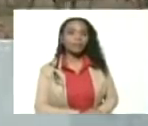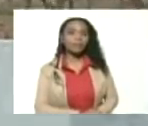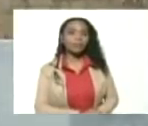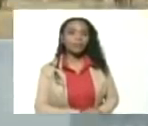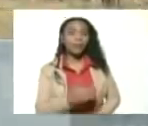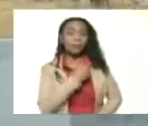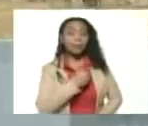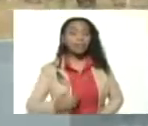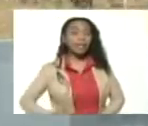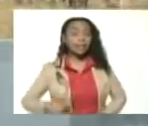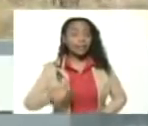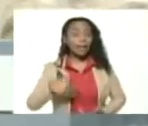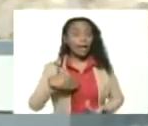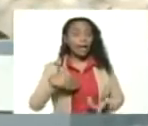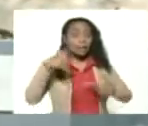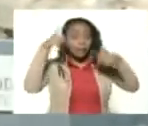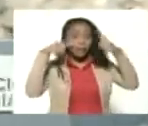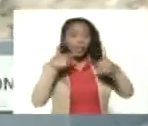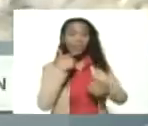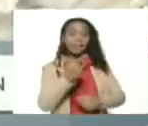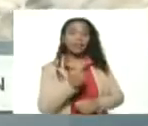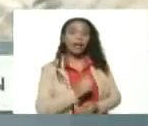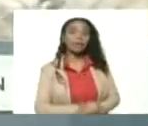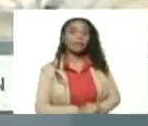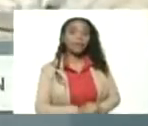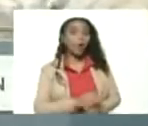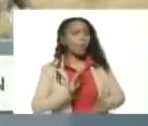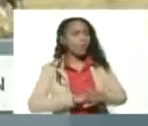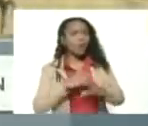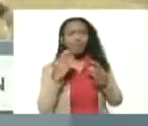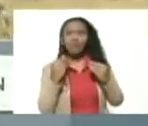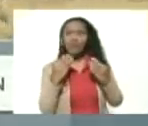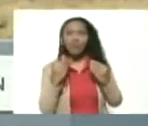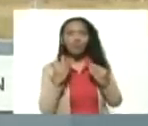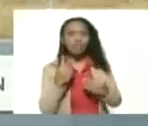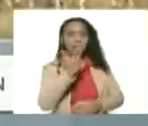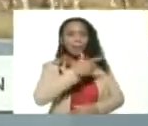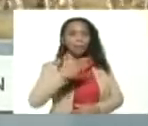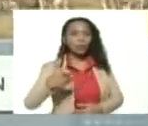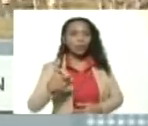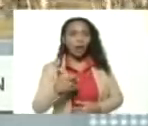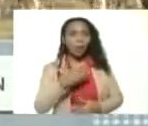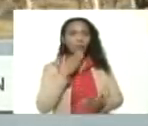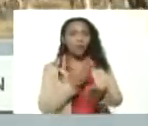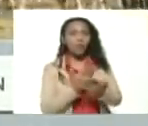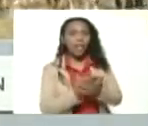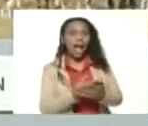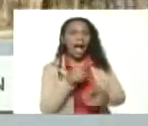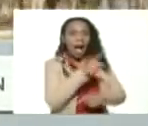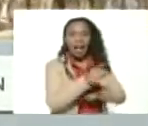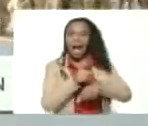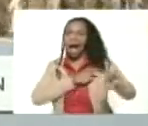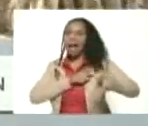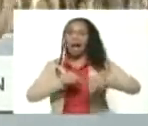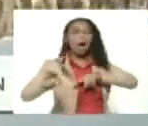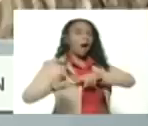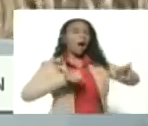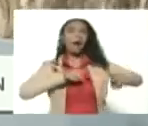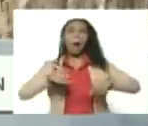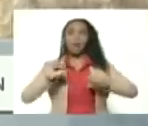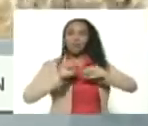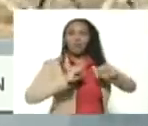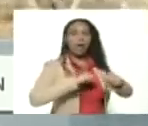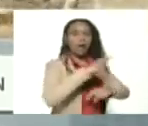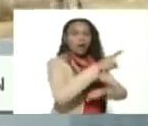Comandante Chávez Castrosoteldo nos decía, porque había mucha gente que proponía, haga esto, haga aquello, haga esto, haga esto, muévase por